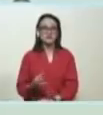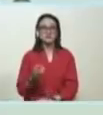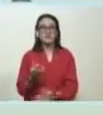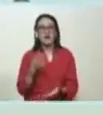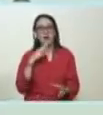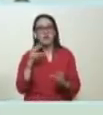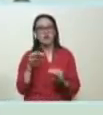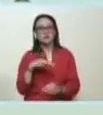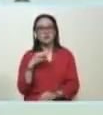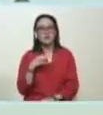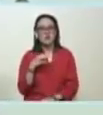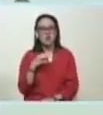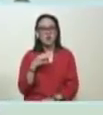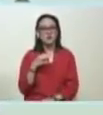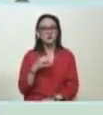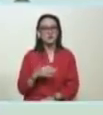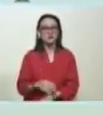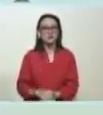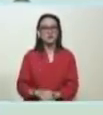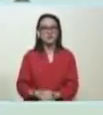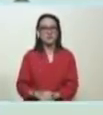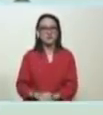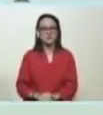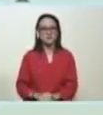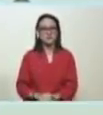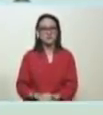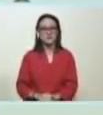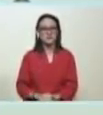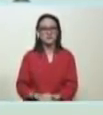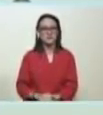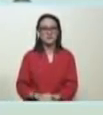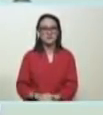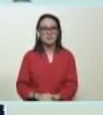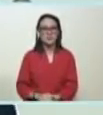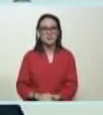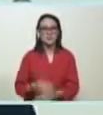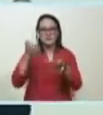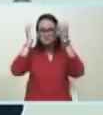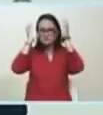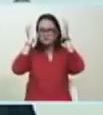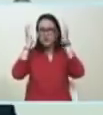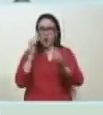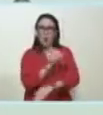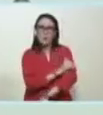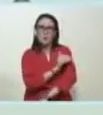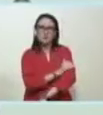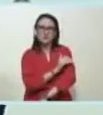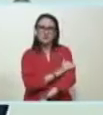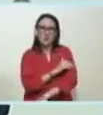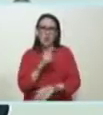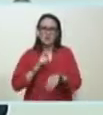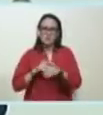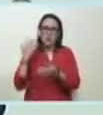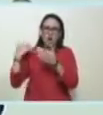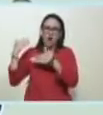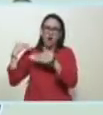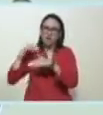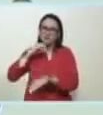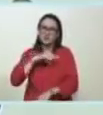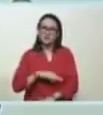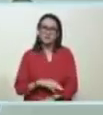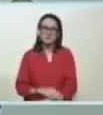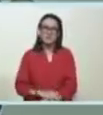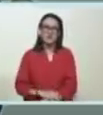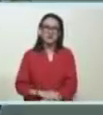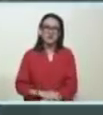Hablaron con el señor Henry Ramos Alup, quien era precandidato presidencial desde tiempos antes, y